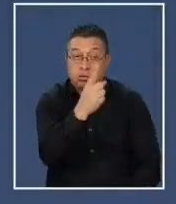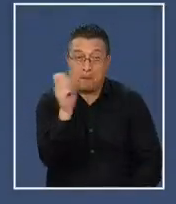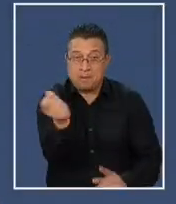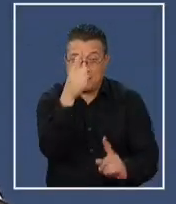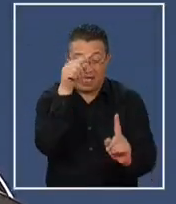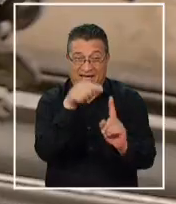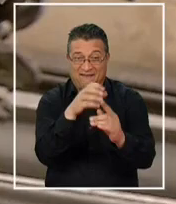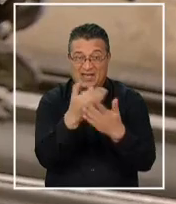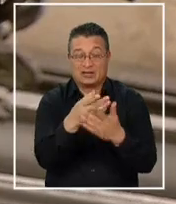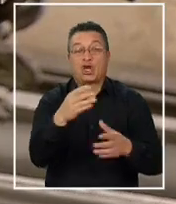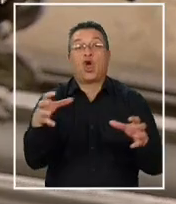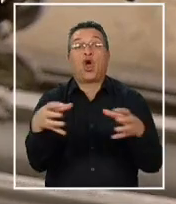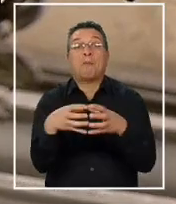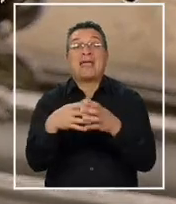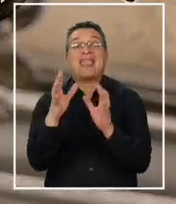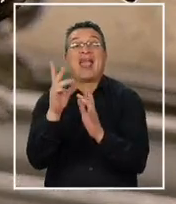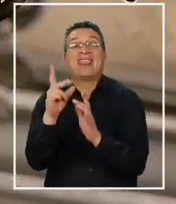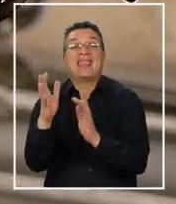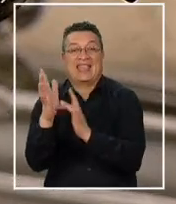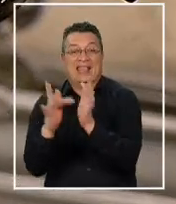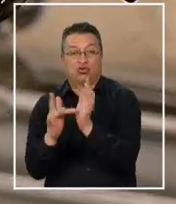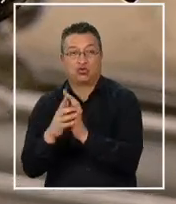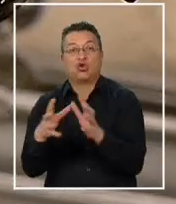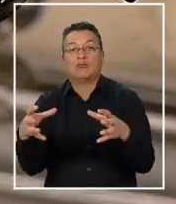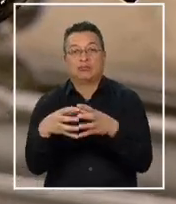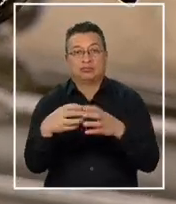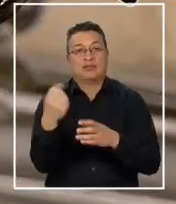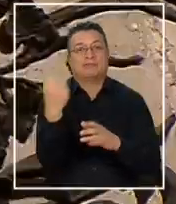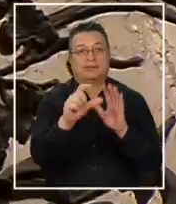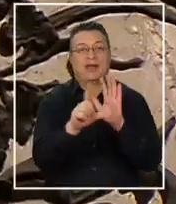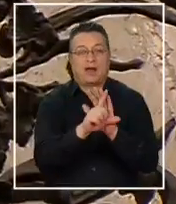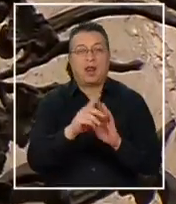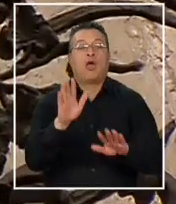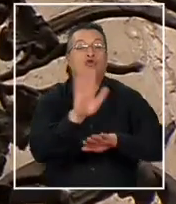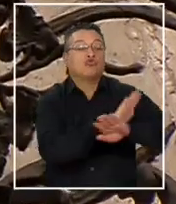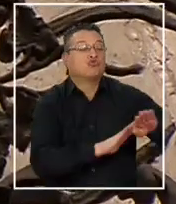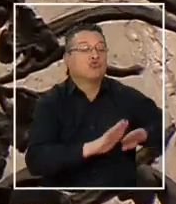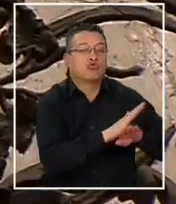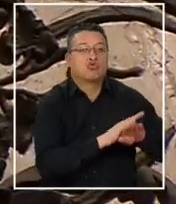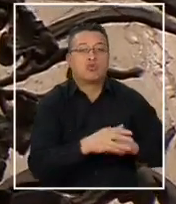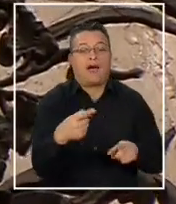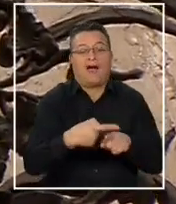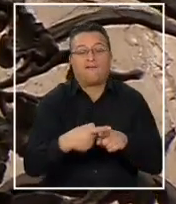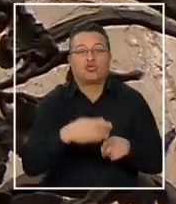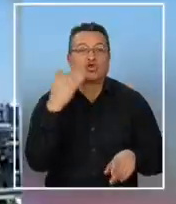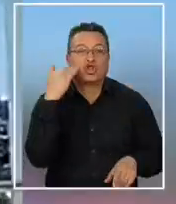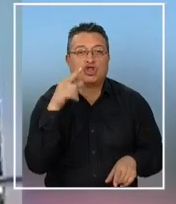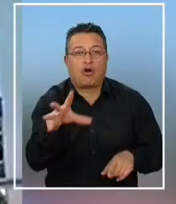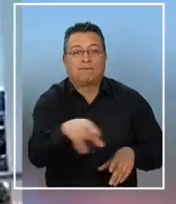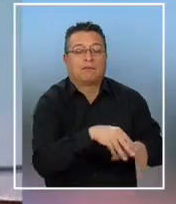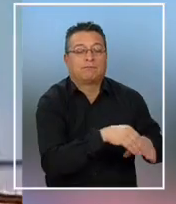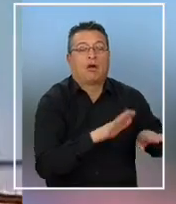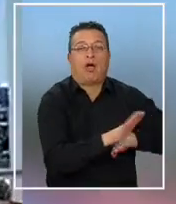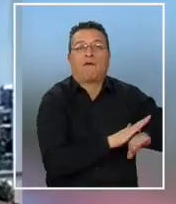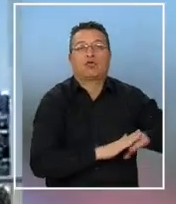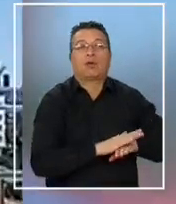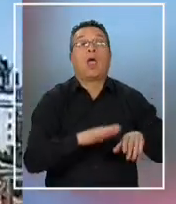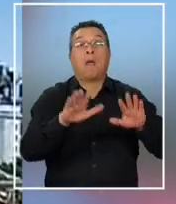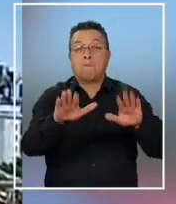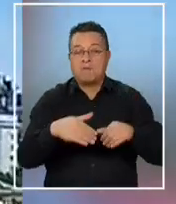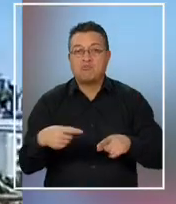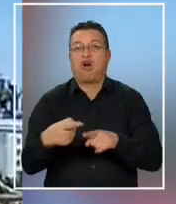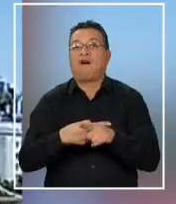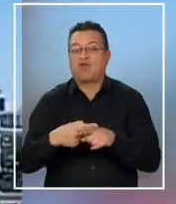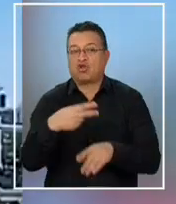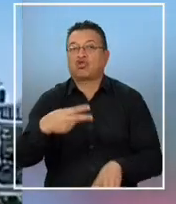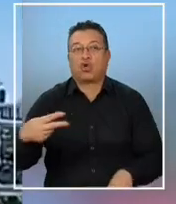a la Compañía de Jesús de ser una asociación ilícita que albergaría y protegería a pedófilos. Y siguen depredando